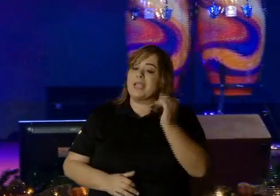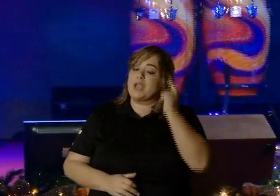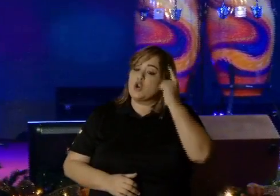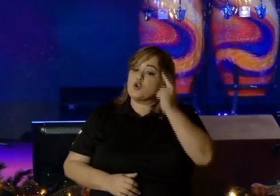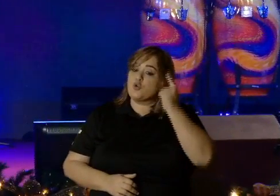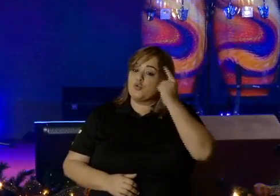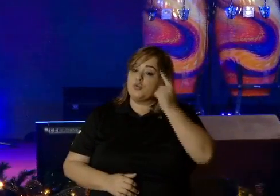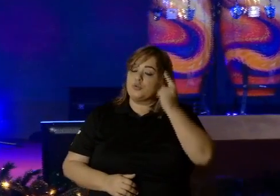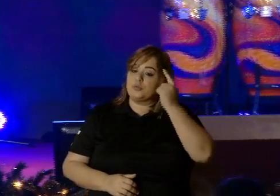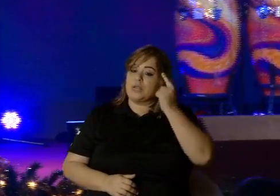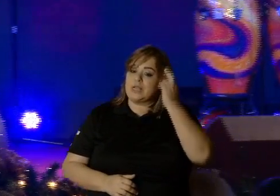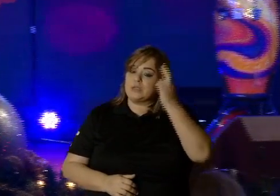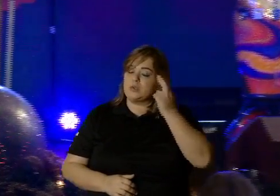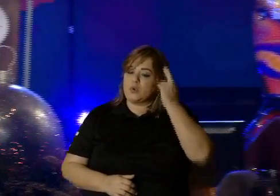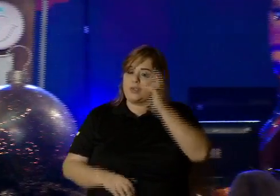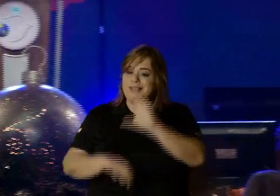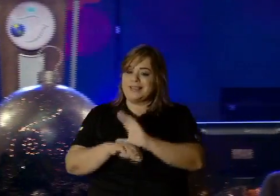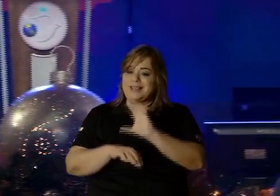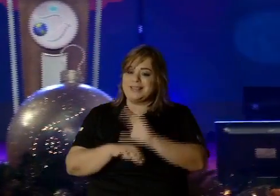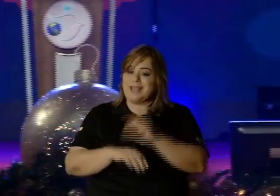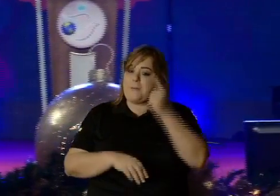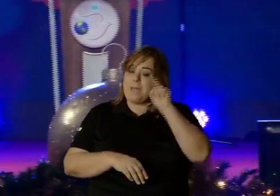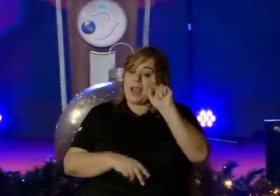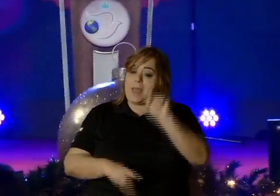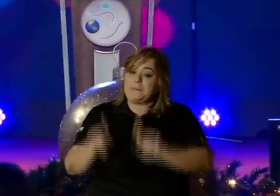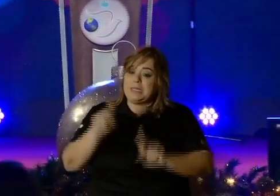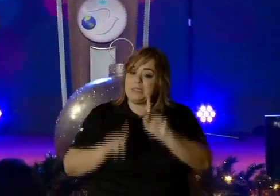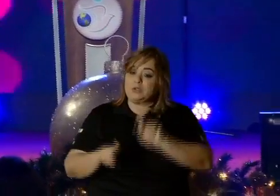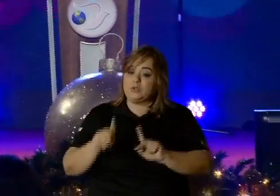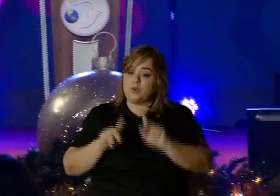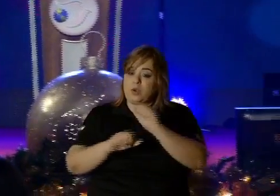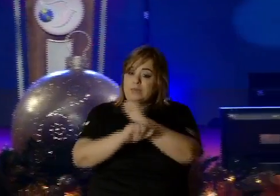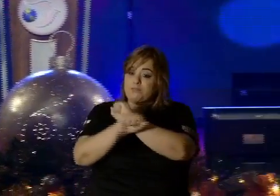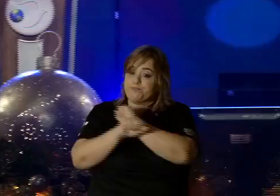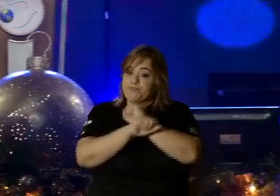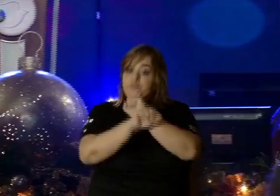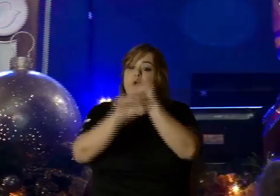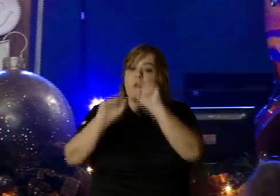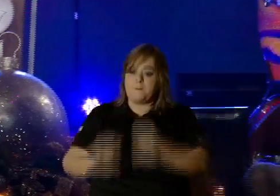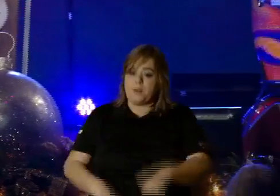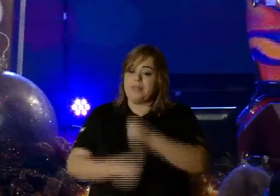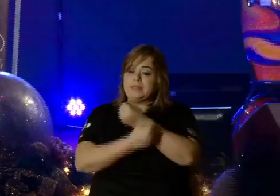gloria. Allá vienen, siga, siga, siga clamando.